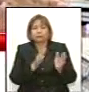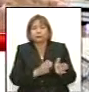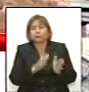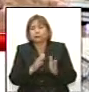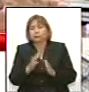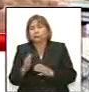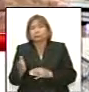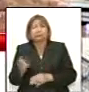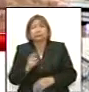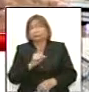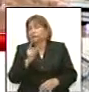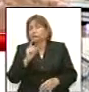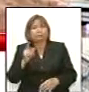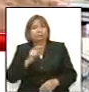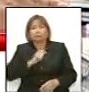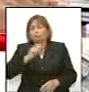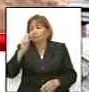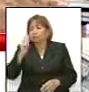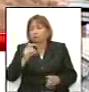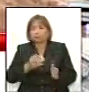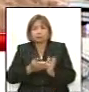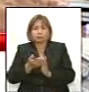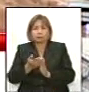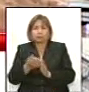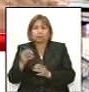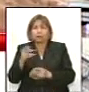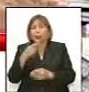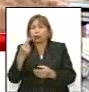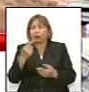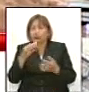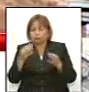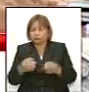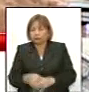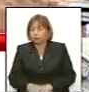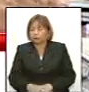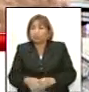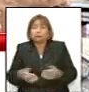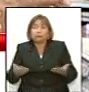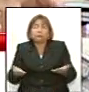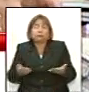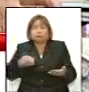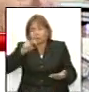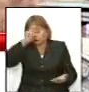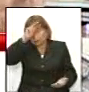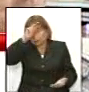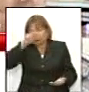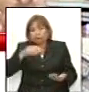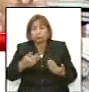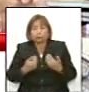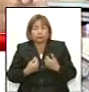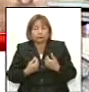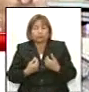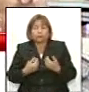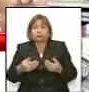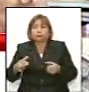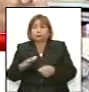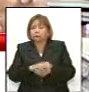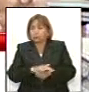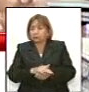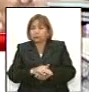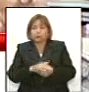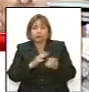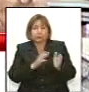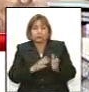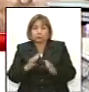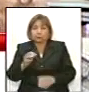Bicentenario no está Tumbes, la puerta principal del Perú, señores, donde el Perú tuvo una batalla en las pampas